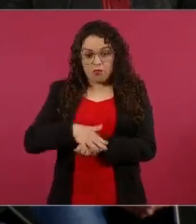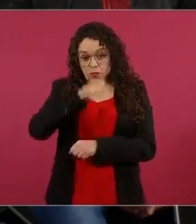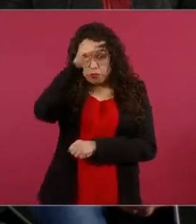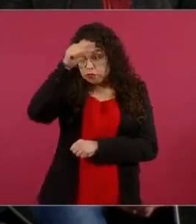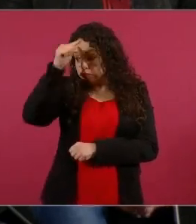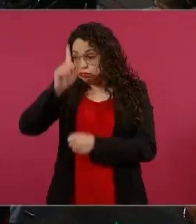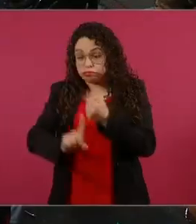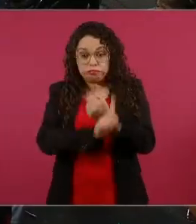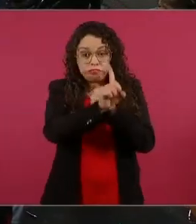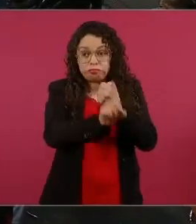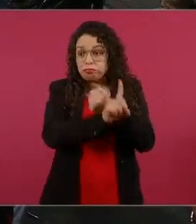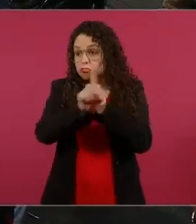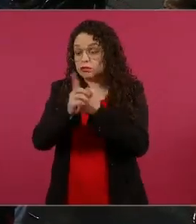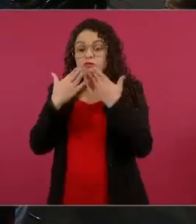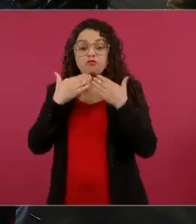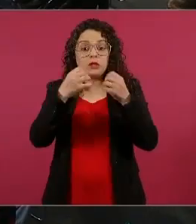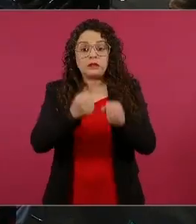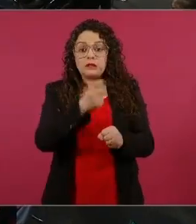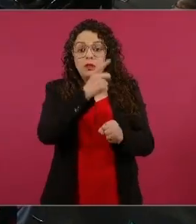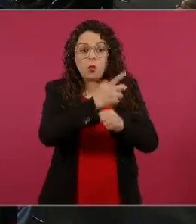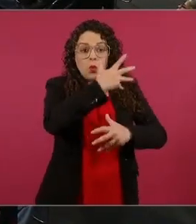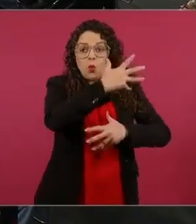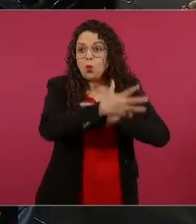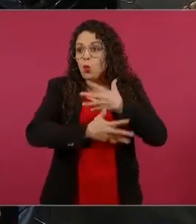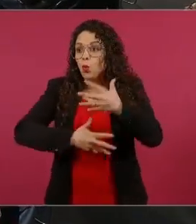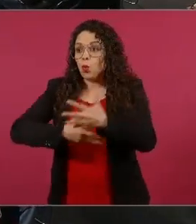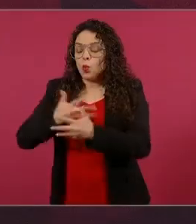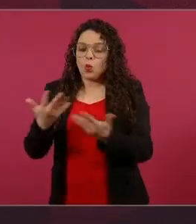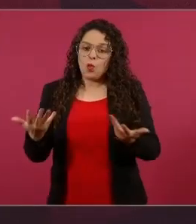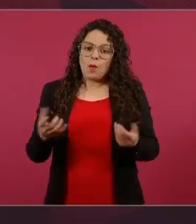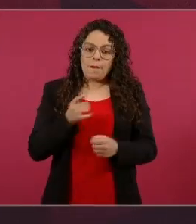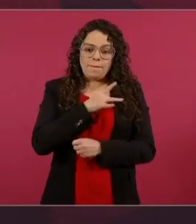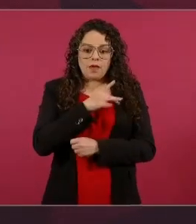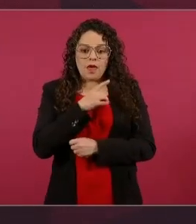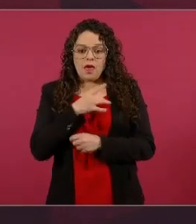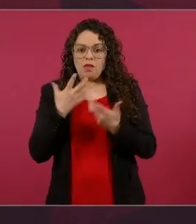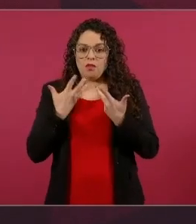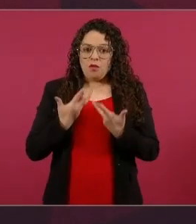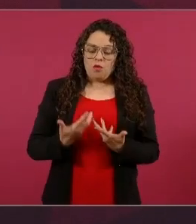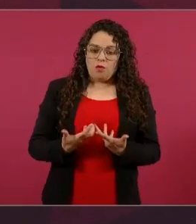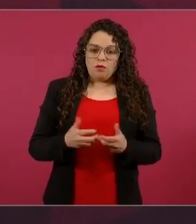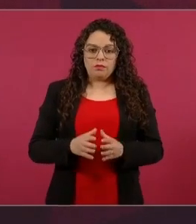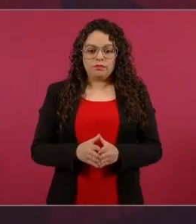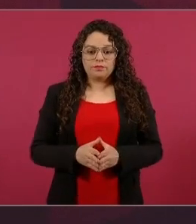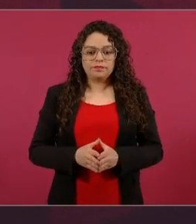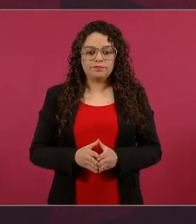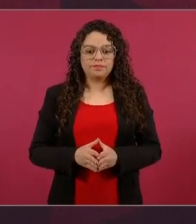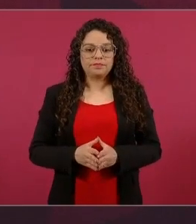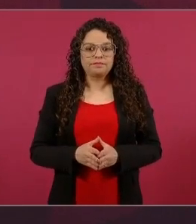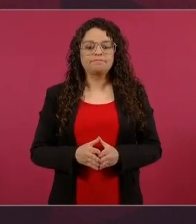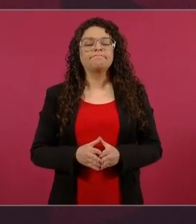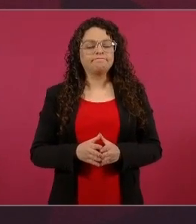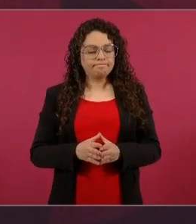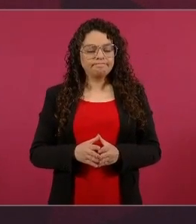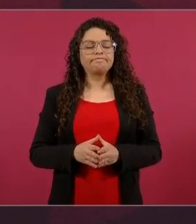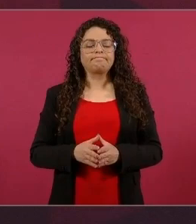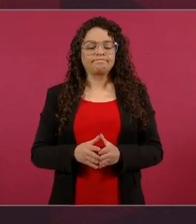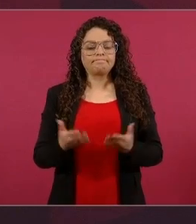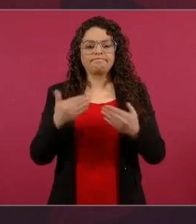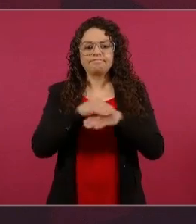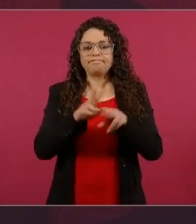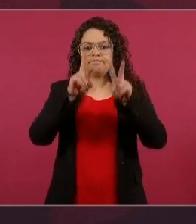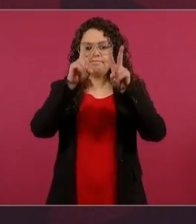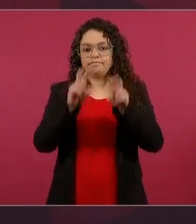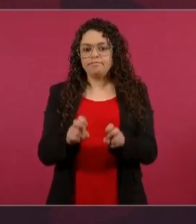la violencia pues este estamos atendiendo todo lo que tiene que ver con la inseguridad con la